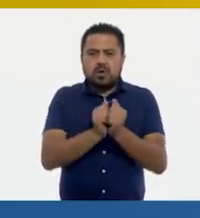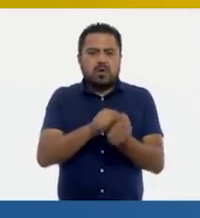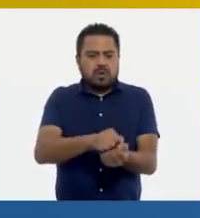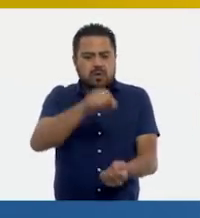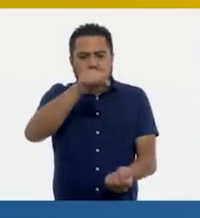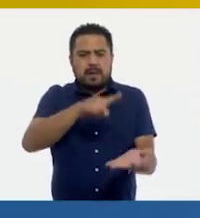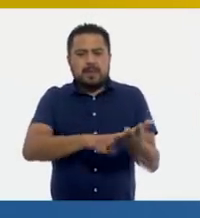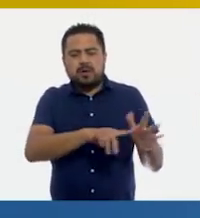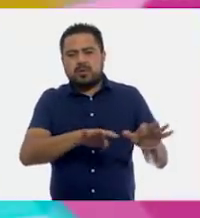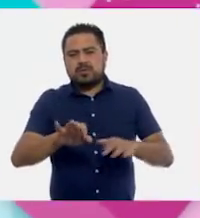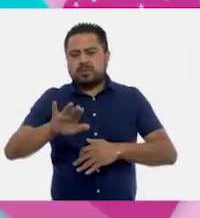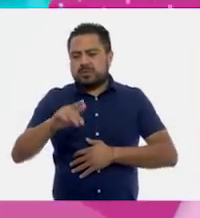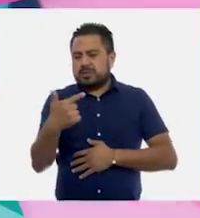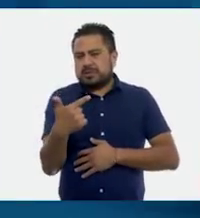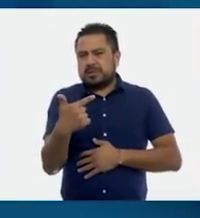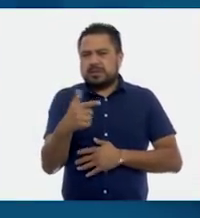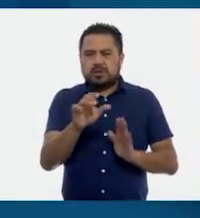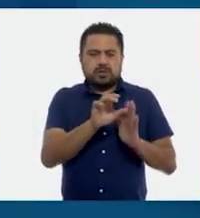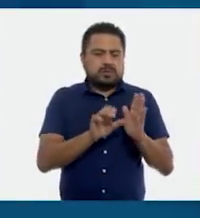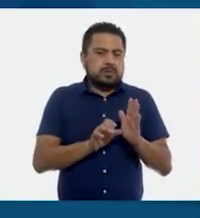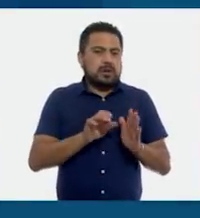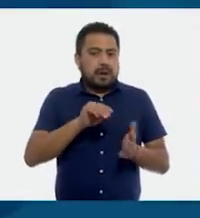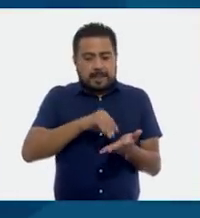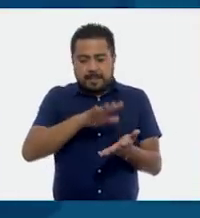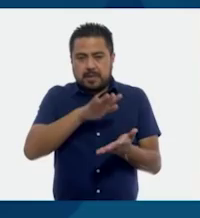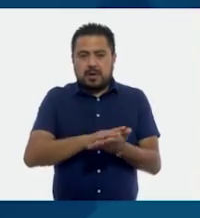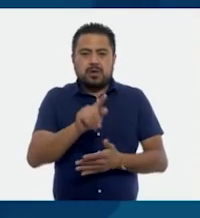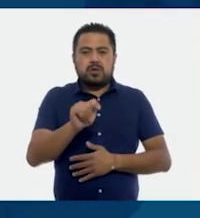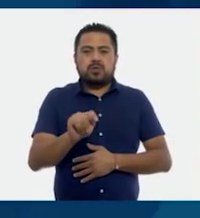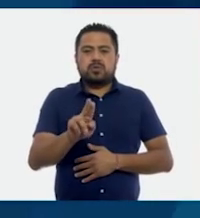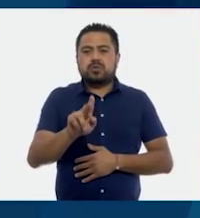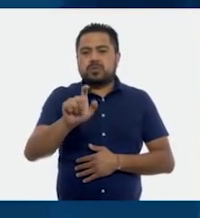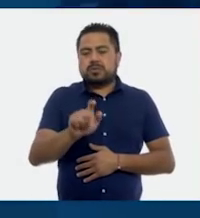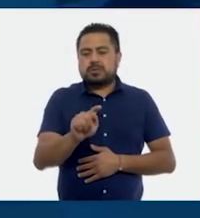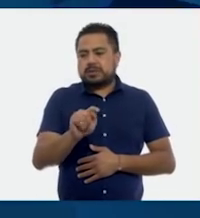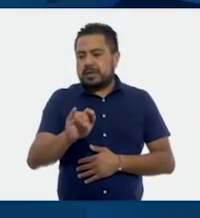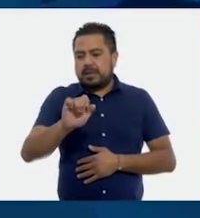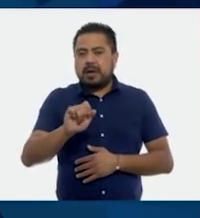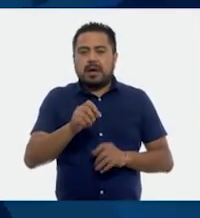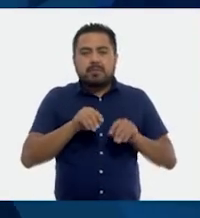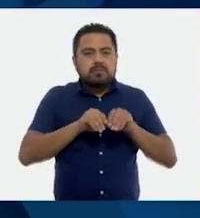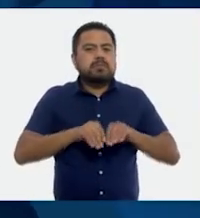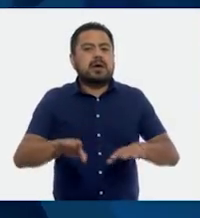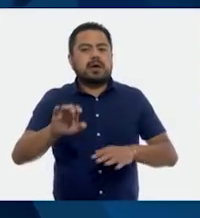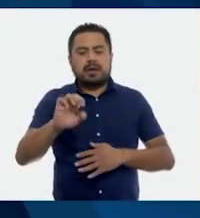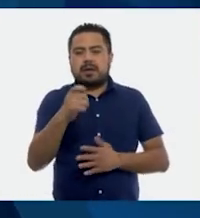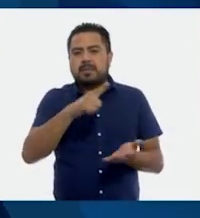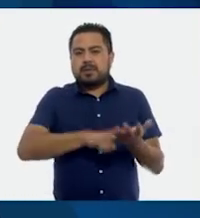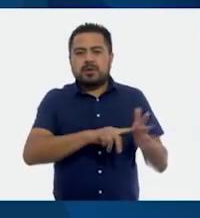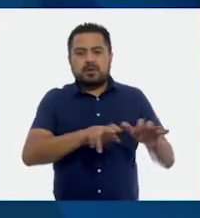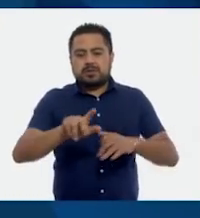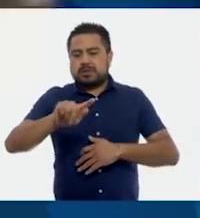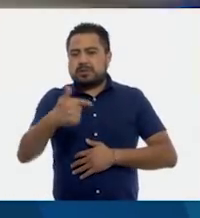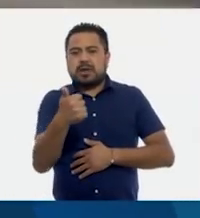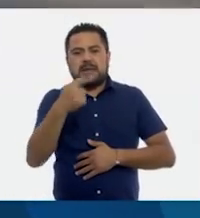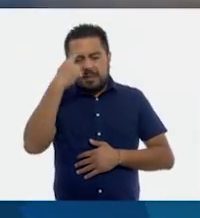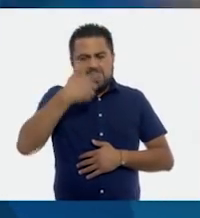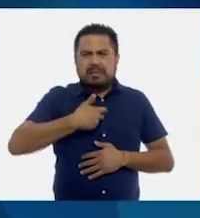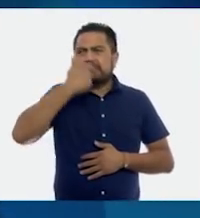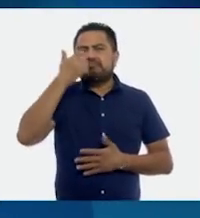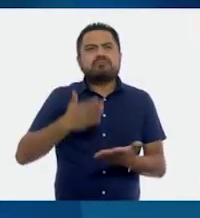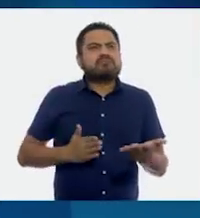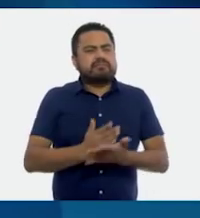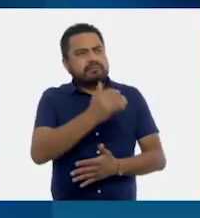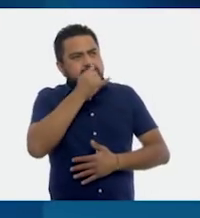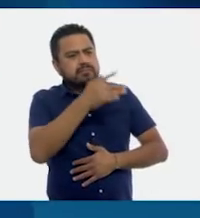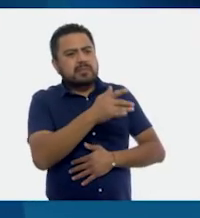Constitución de 1857. El Plan de Tuxtepec lo lanzó en enero de 1876 para rebelarse en contra